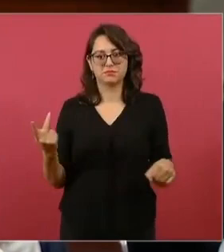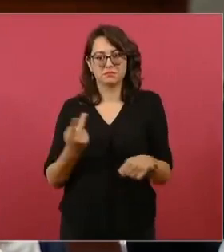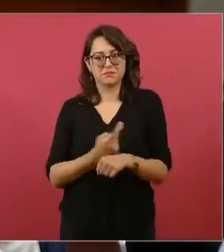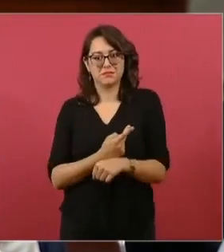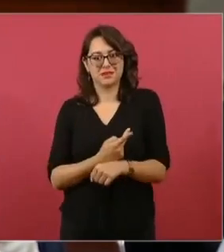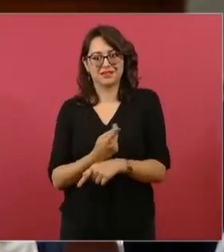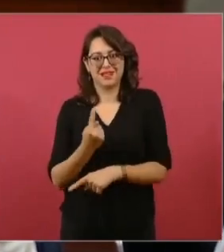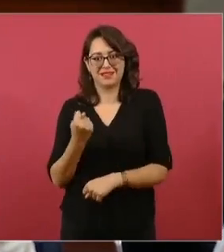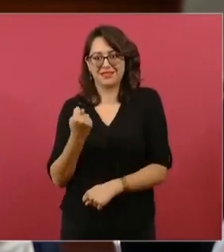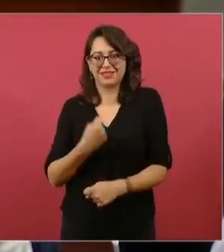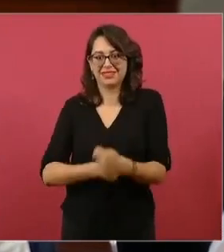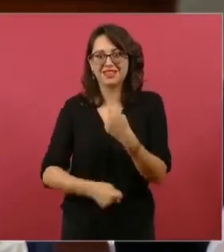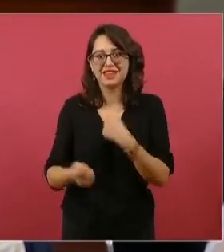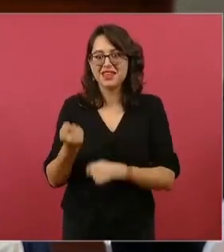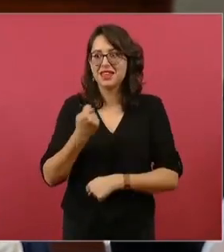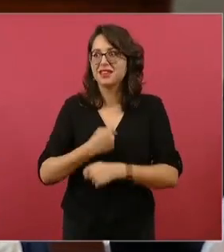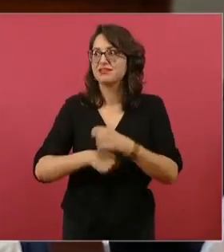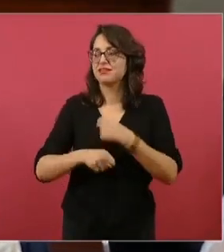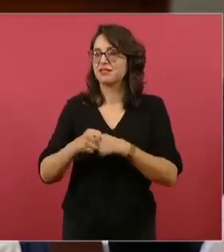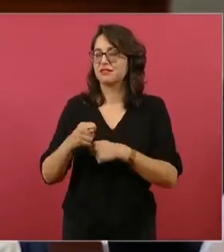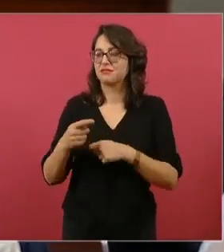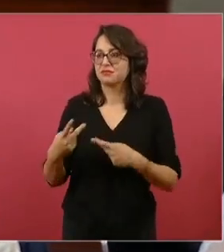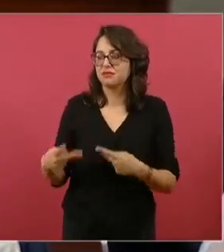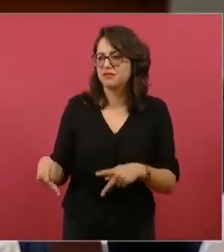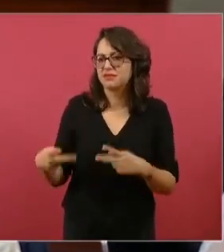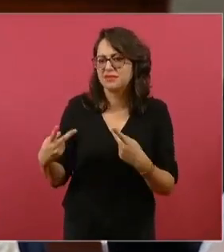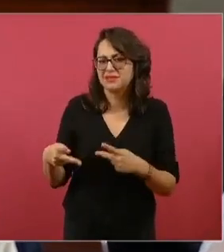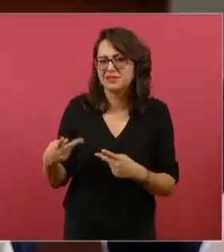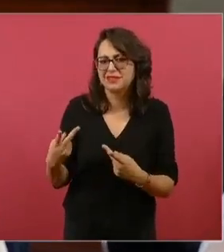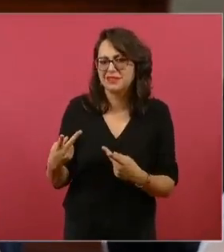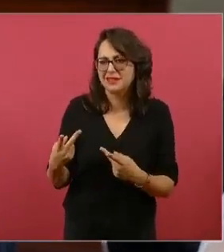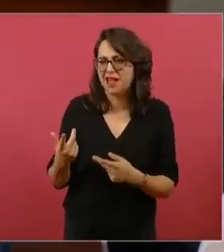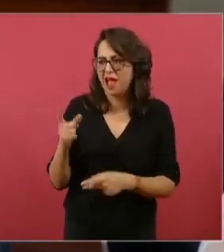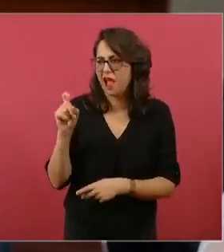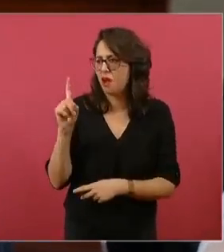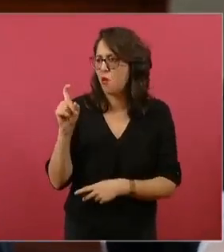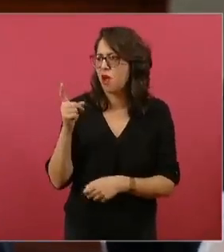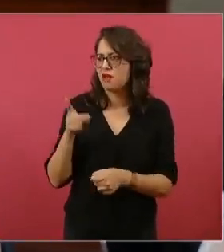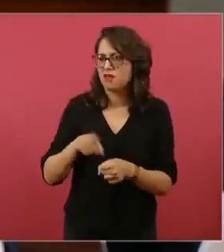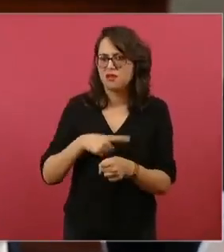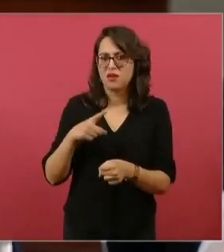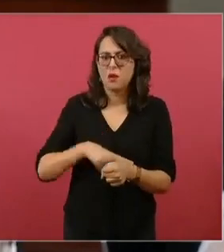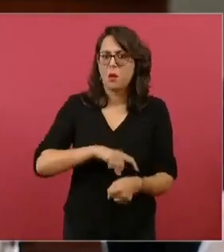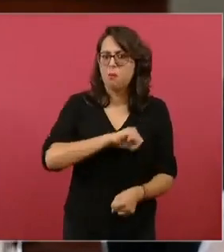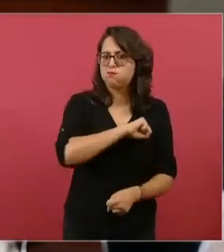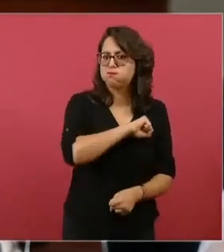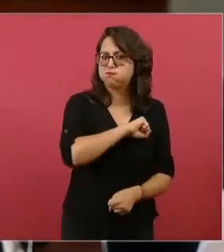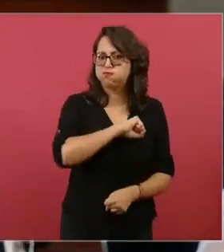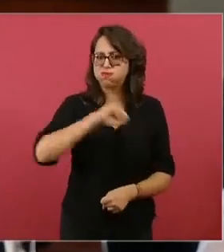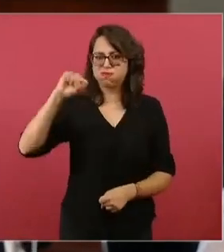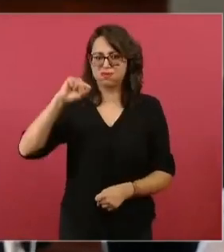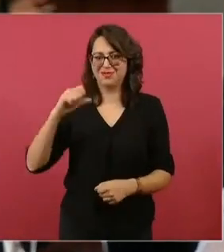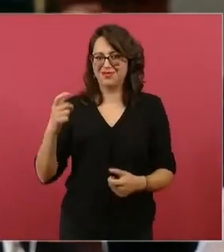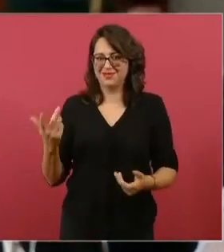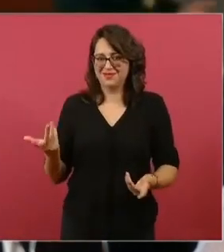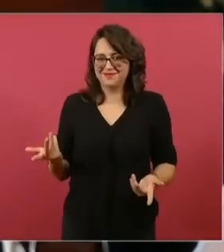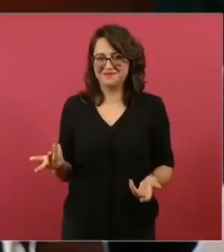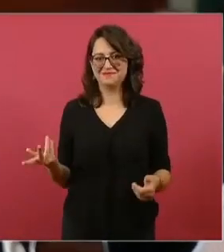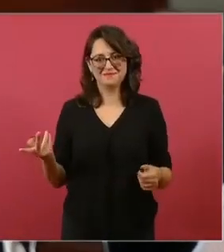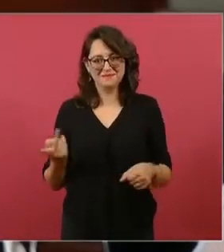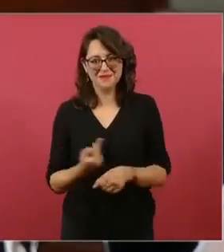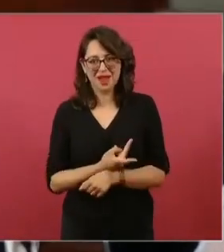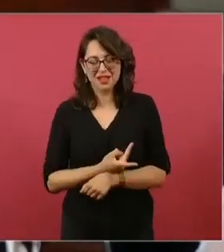a cuidar o qué debemos hacer para lo que se espera con esta cuarta ola de calor? Segundo, señor presidente, con su